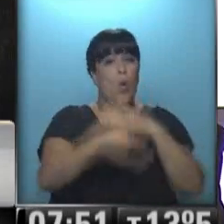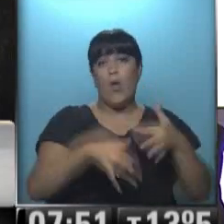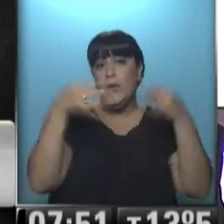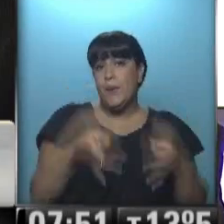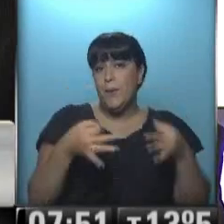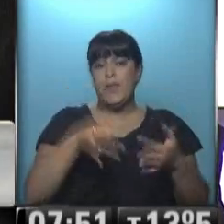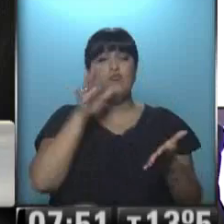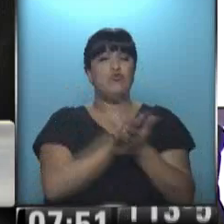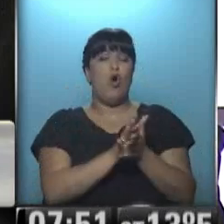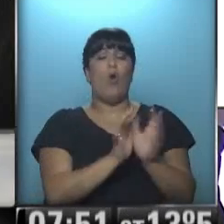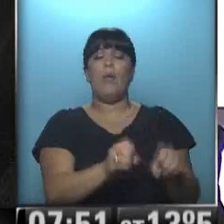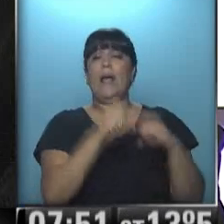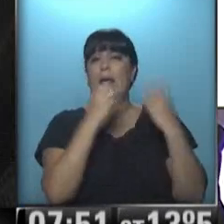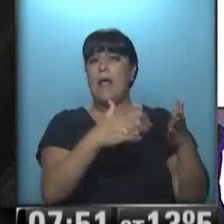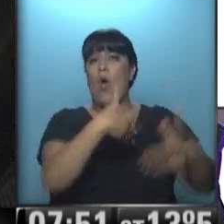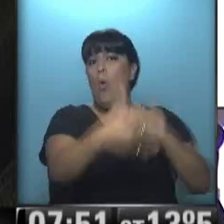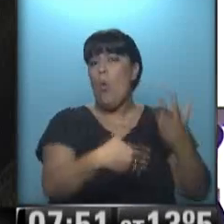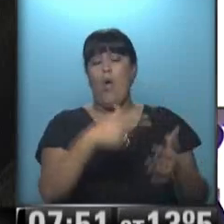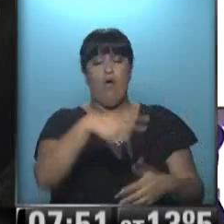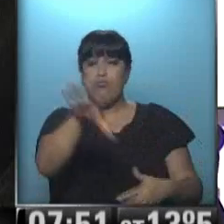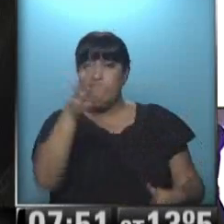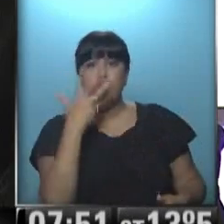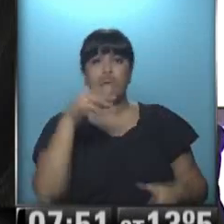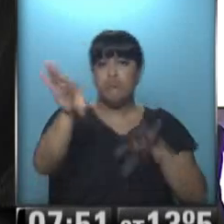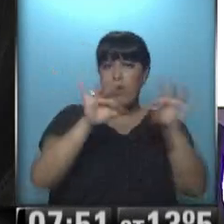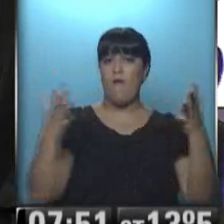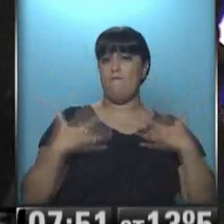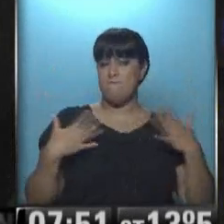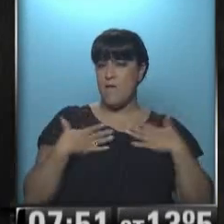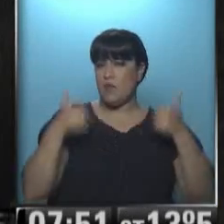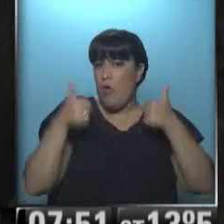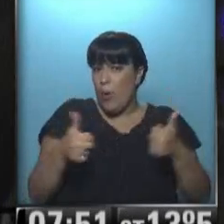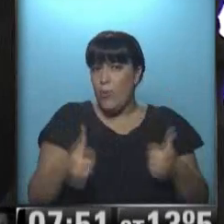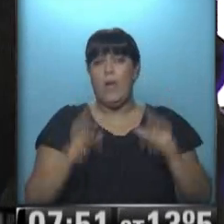en cuanto a sus condiciones técnicas, eso cuando sus condiciones físicas, en